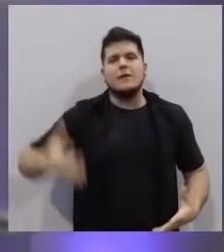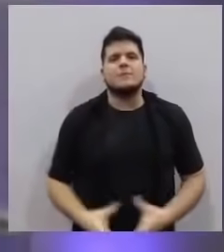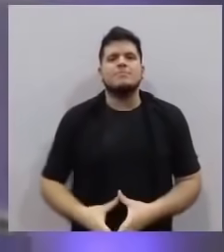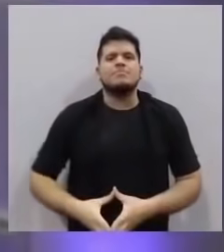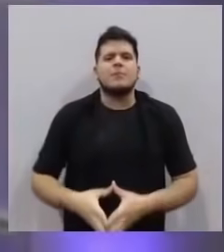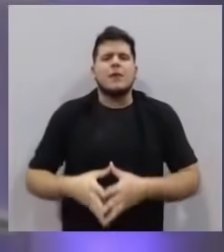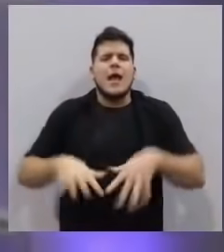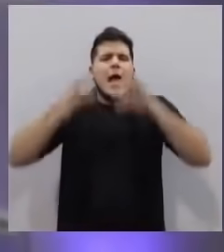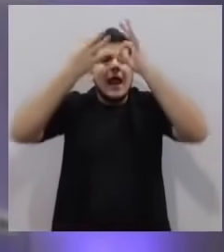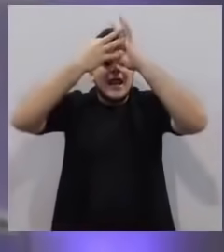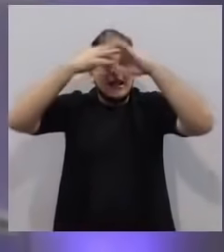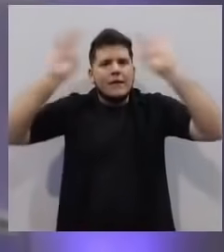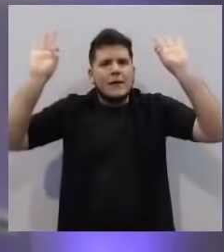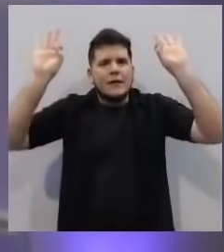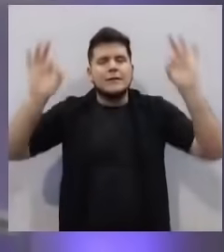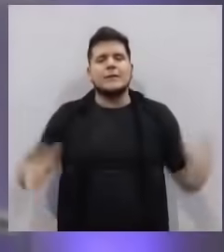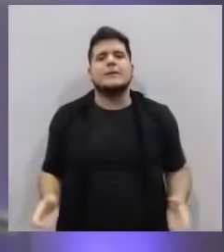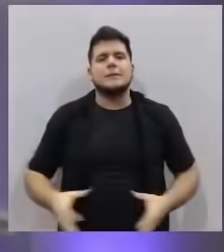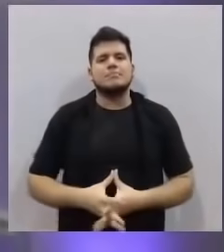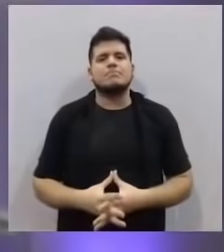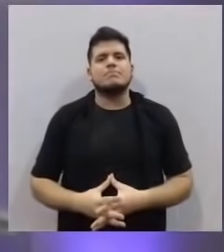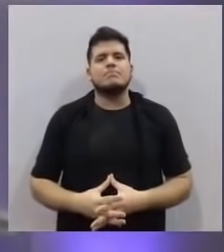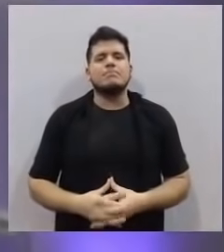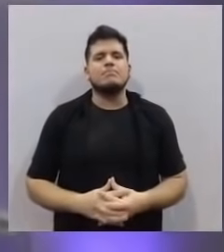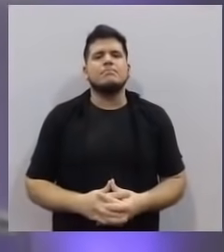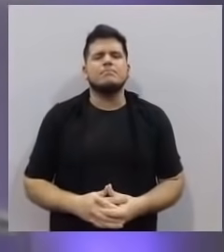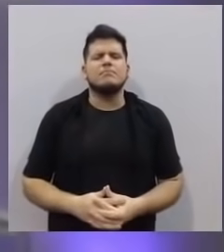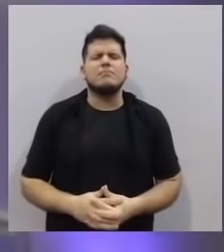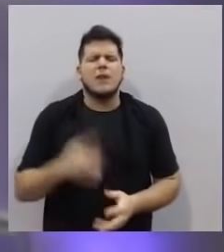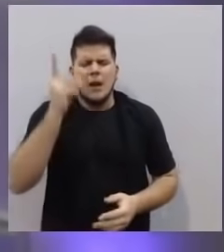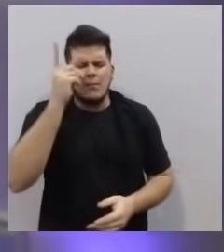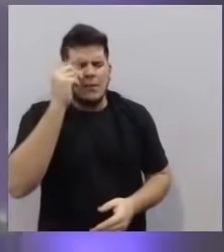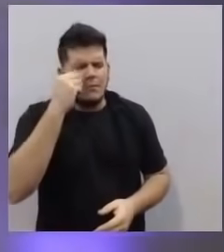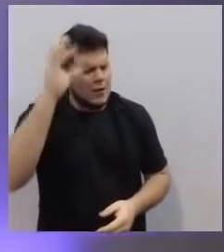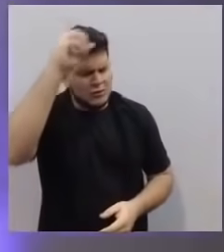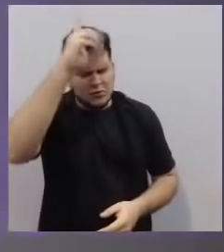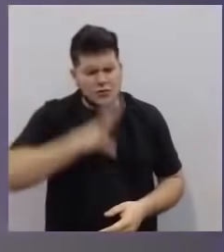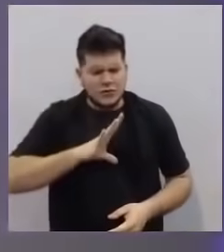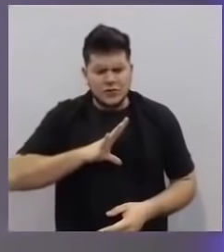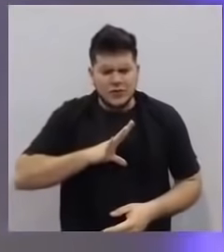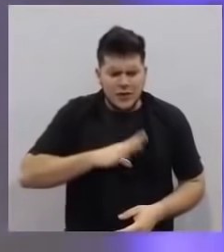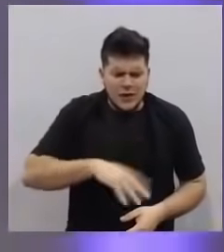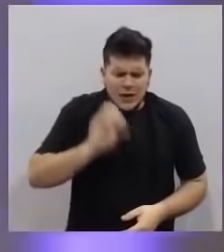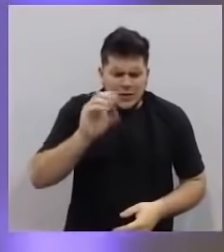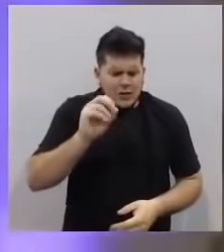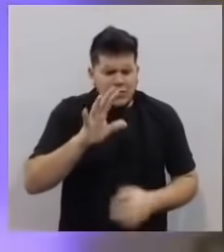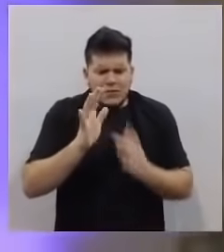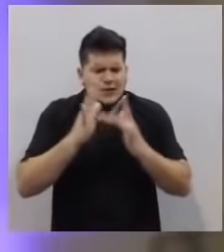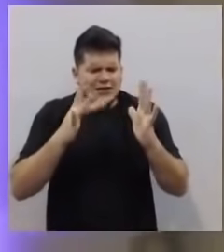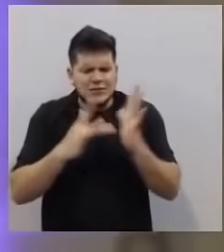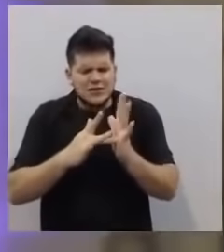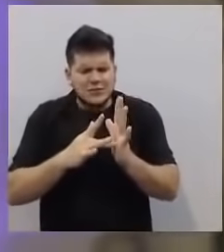para que entiendas el amor de dios' padre en el nombre de jesús hermosas esta